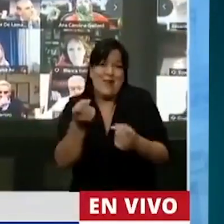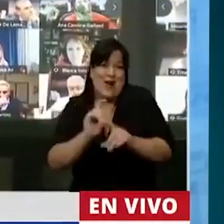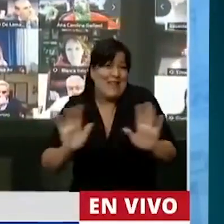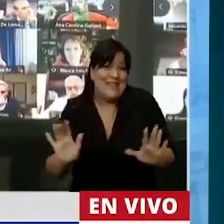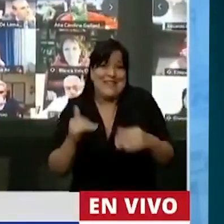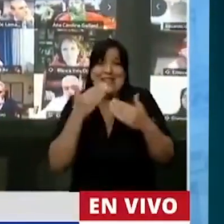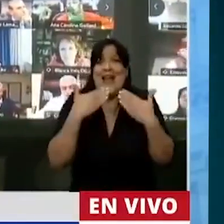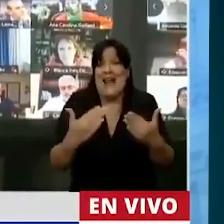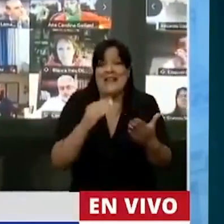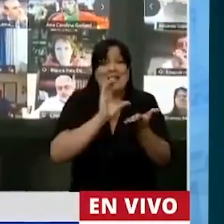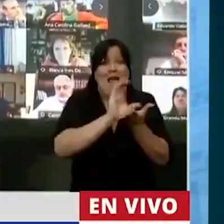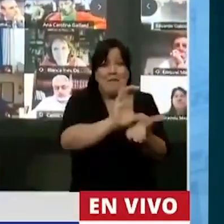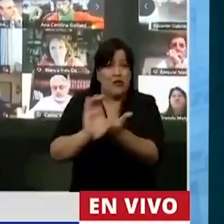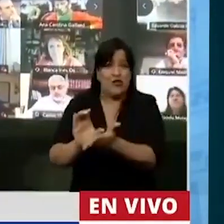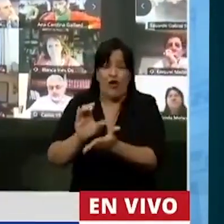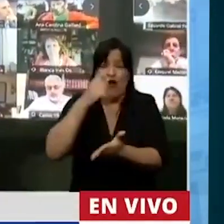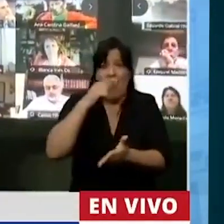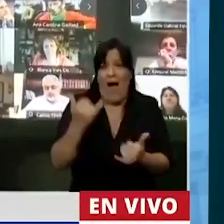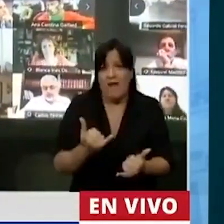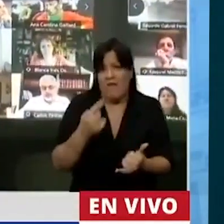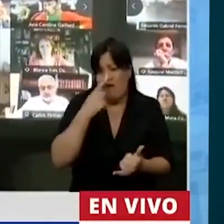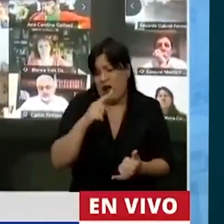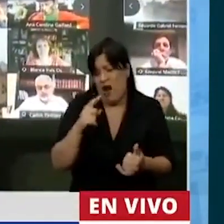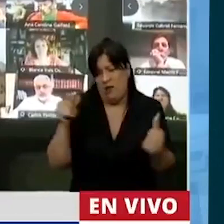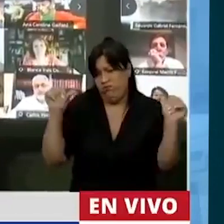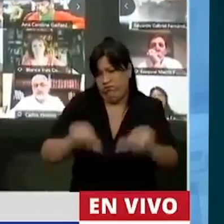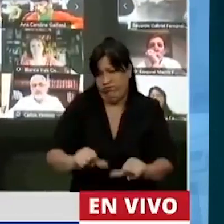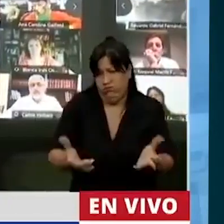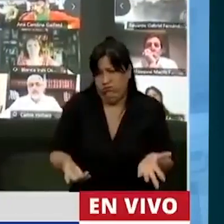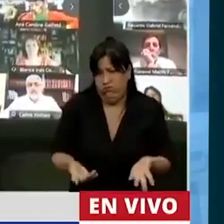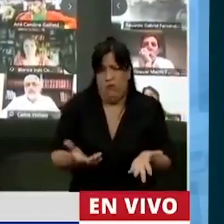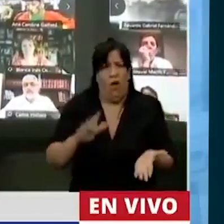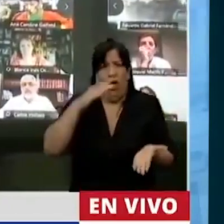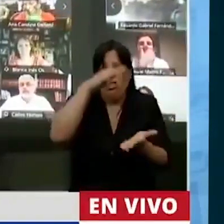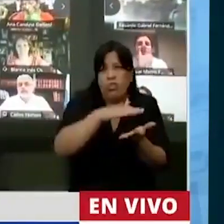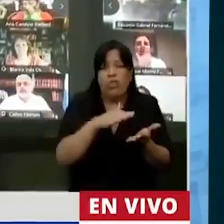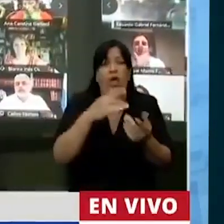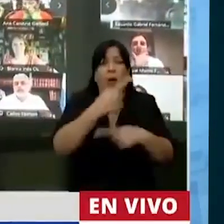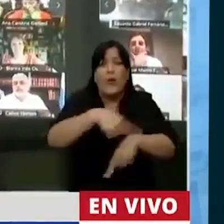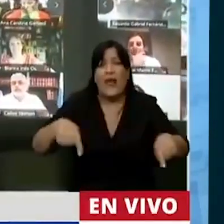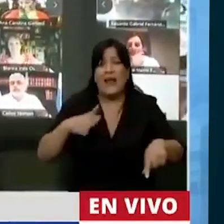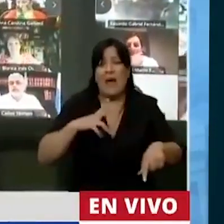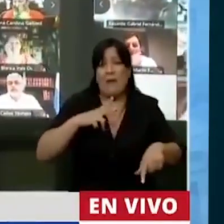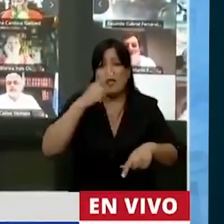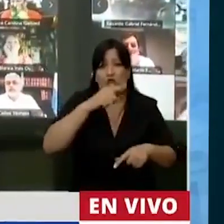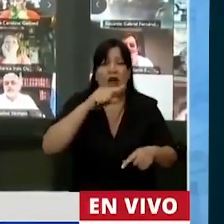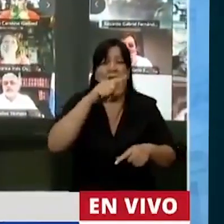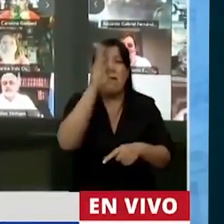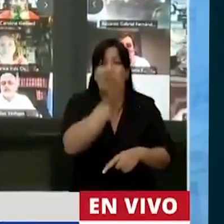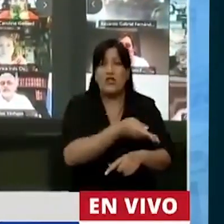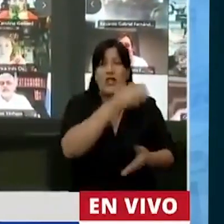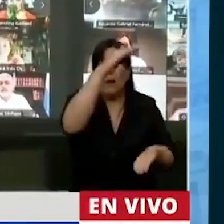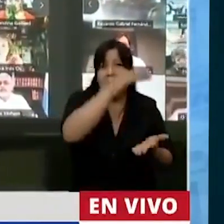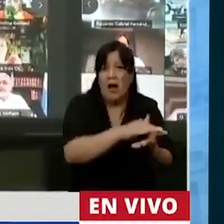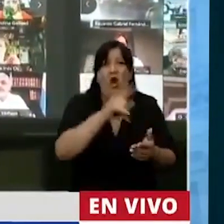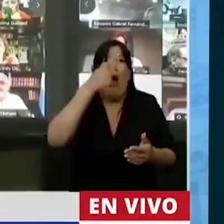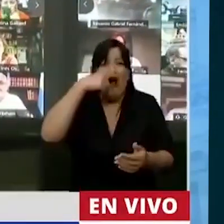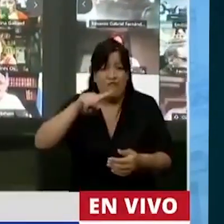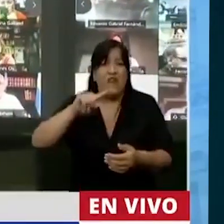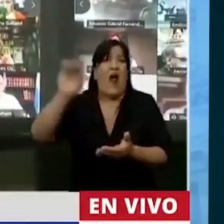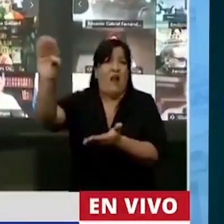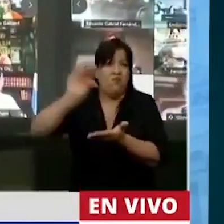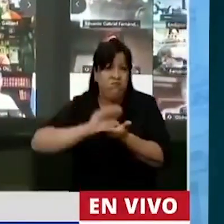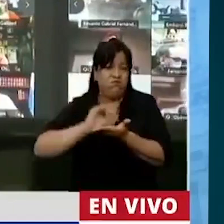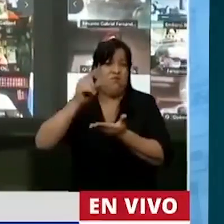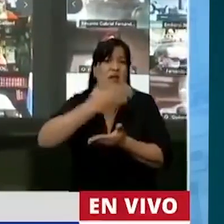crédito del sector privado. Bueno, no sucedió. Se redujeron los bienes personales y terminamos en el Fondo Monetario Internacional.